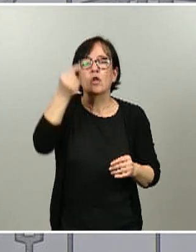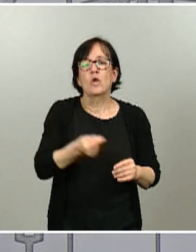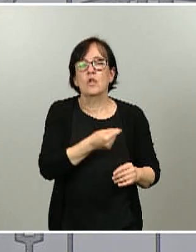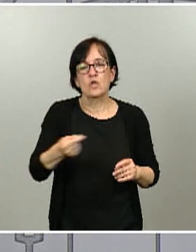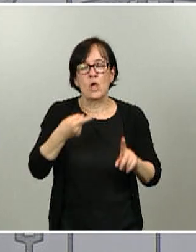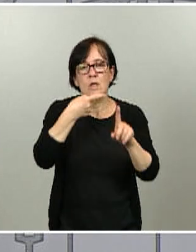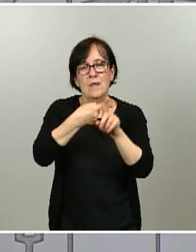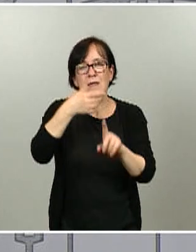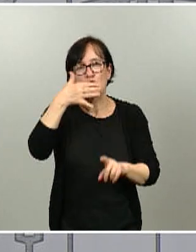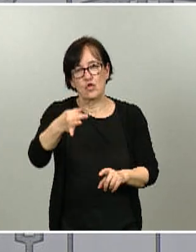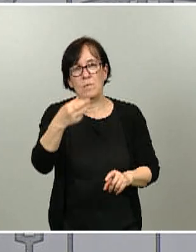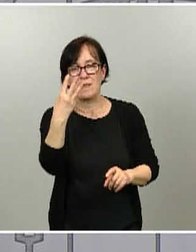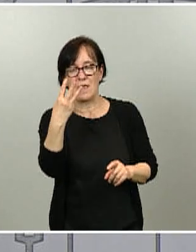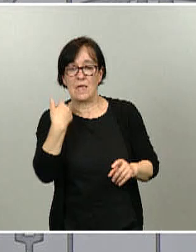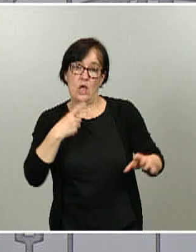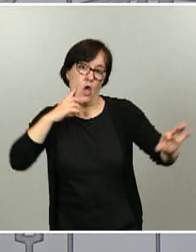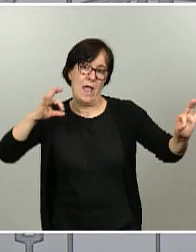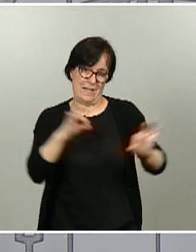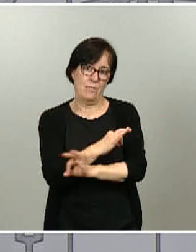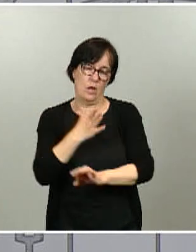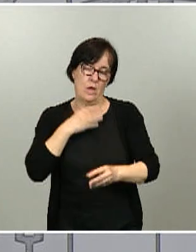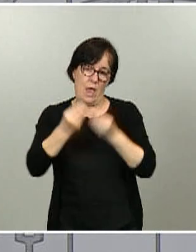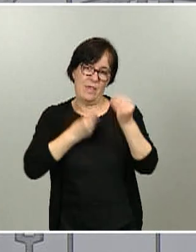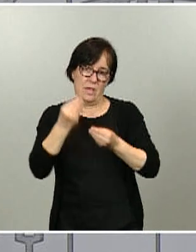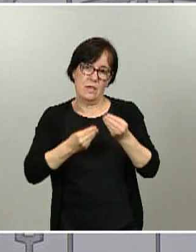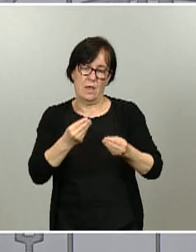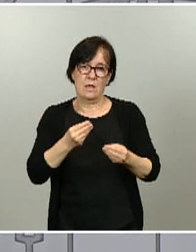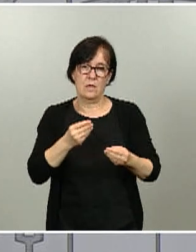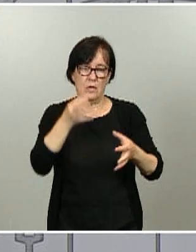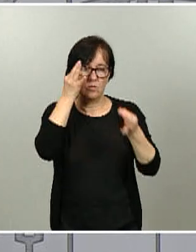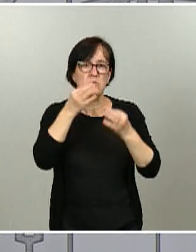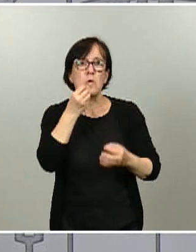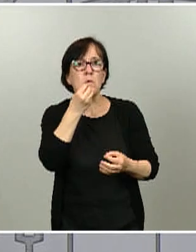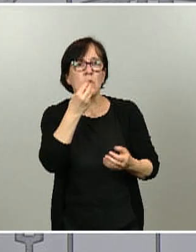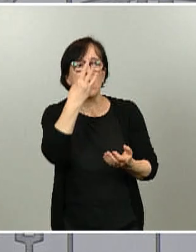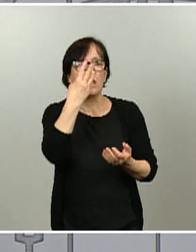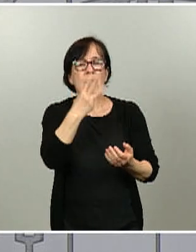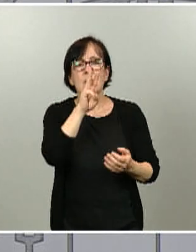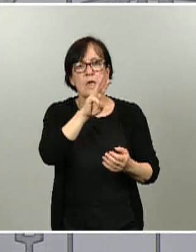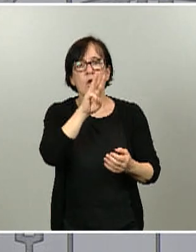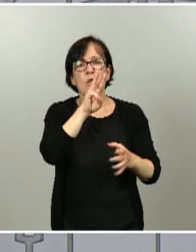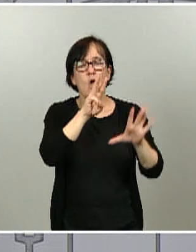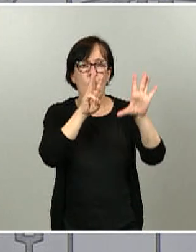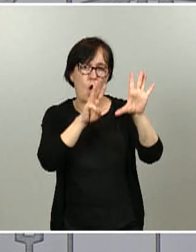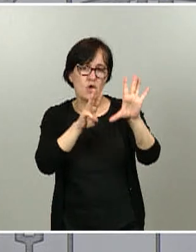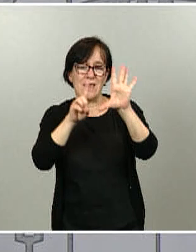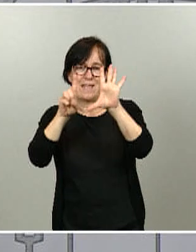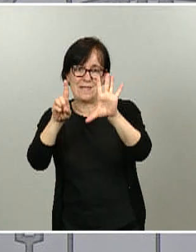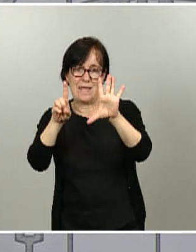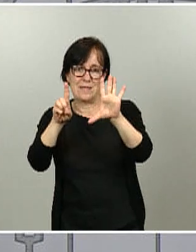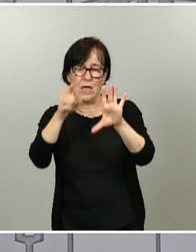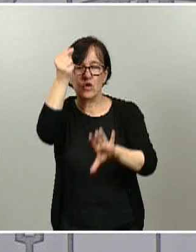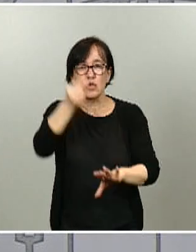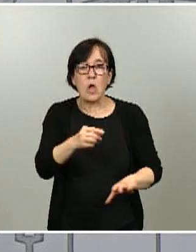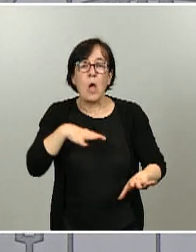si nos hemos confundido a la hora de hacer los datos. Yo creo que son 3,83, serían 86 el total. No sé si ha podido haber algún otro